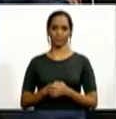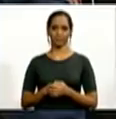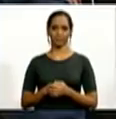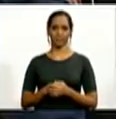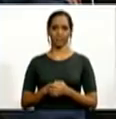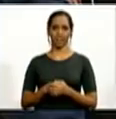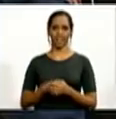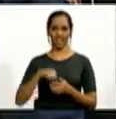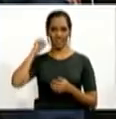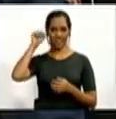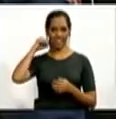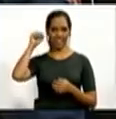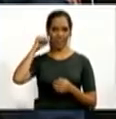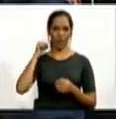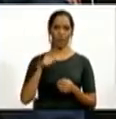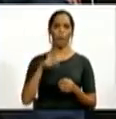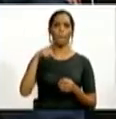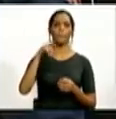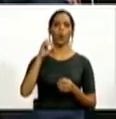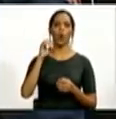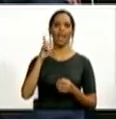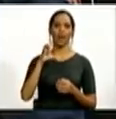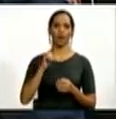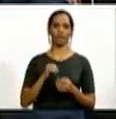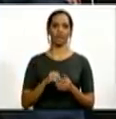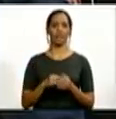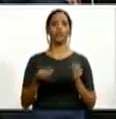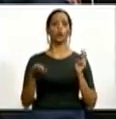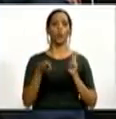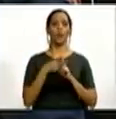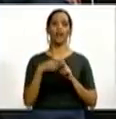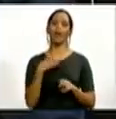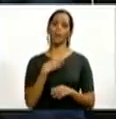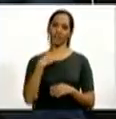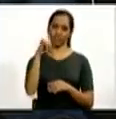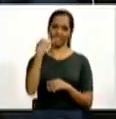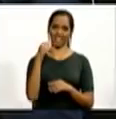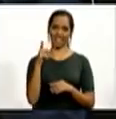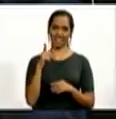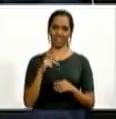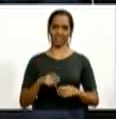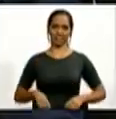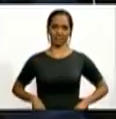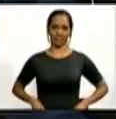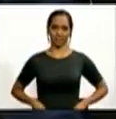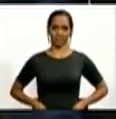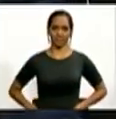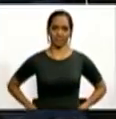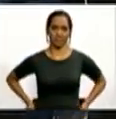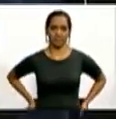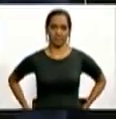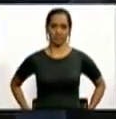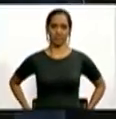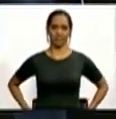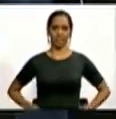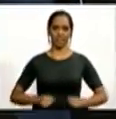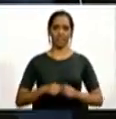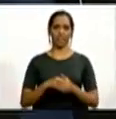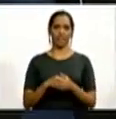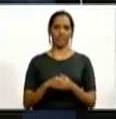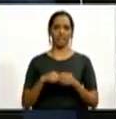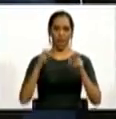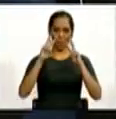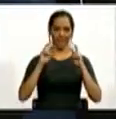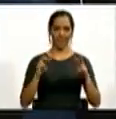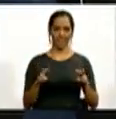El video que tenemos ahorita. Ay, Patricia Poleo. Mira, numeral, enamórate con Zeta acá. ¿Qué van a mandar para la etiqueta? ¿Ah? ¿Qué mandan para la etiqueta enamórate con Zeta? Ya, vamos a